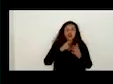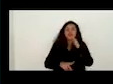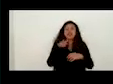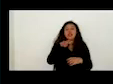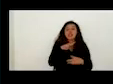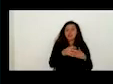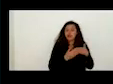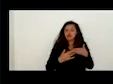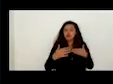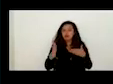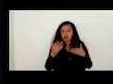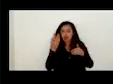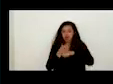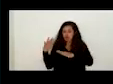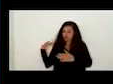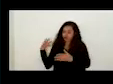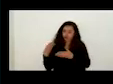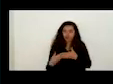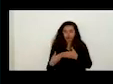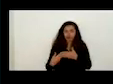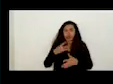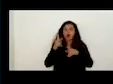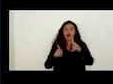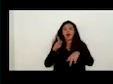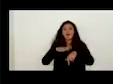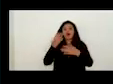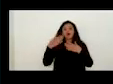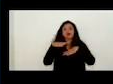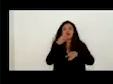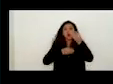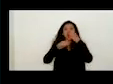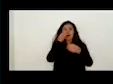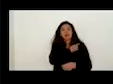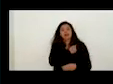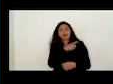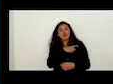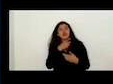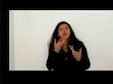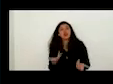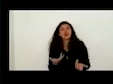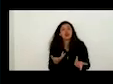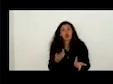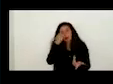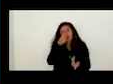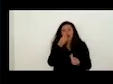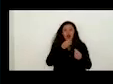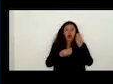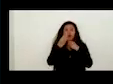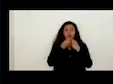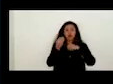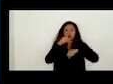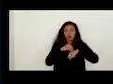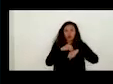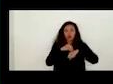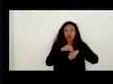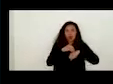nos hablan más de una alimentación saludable en la cual se integren alimentos y no